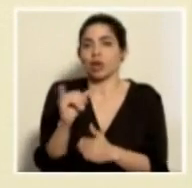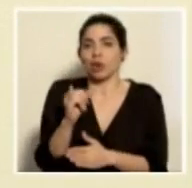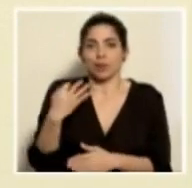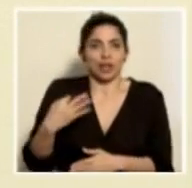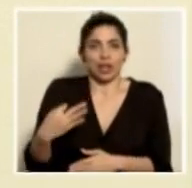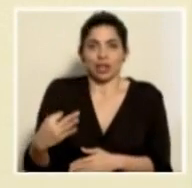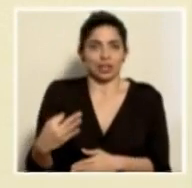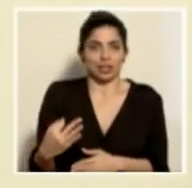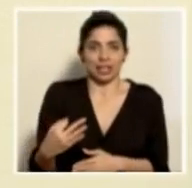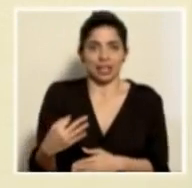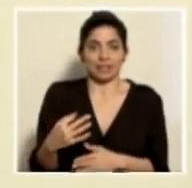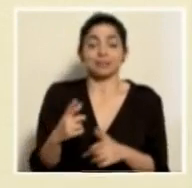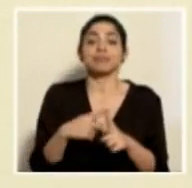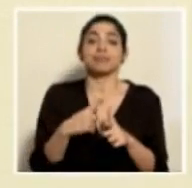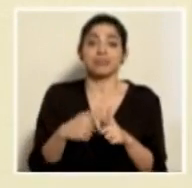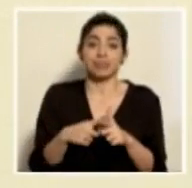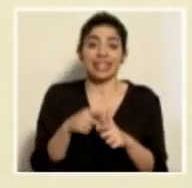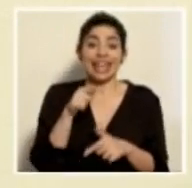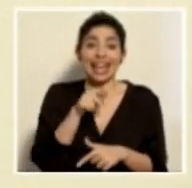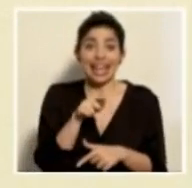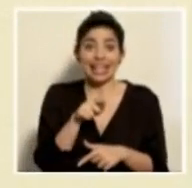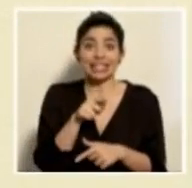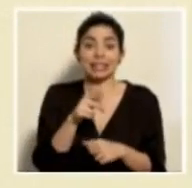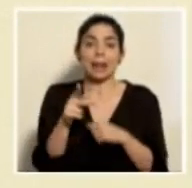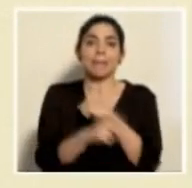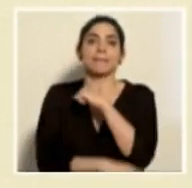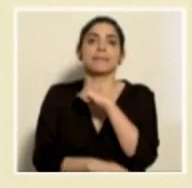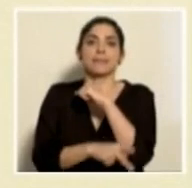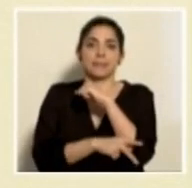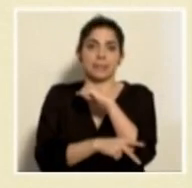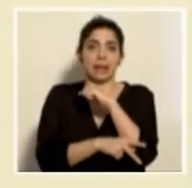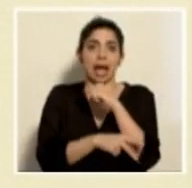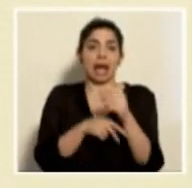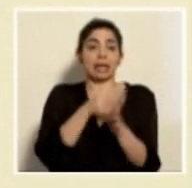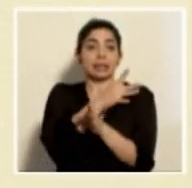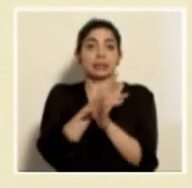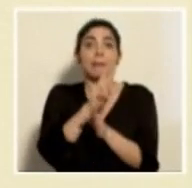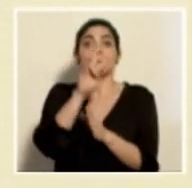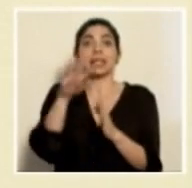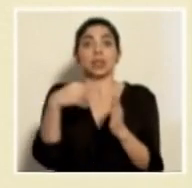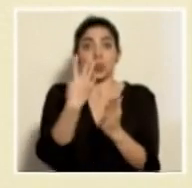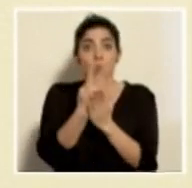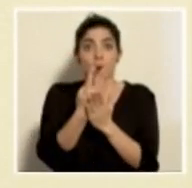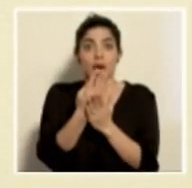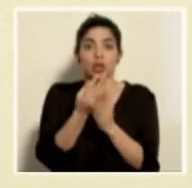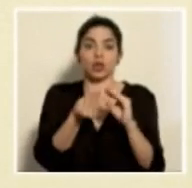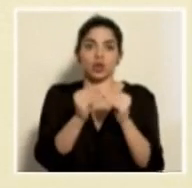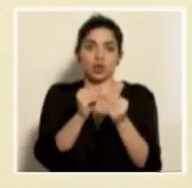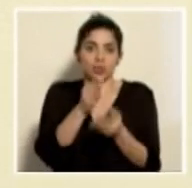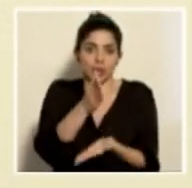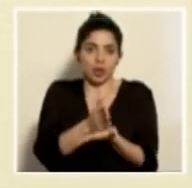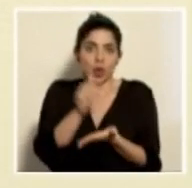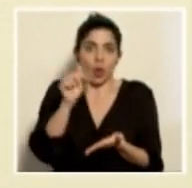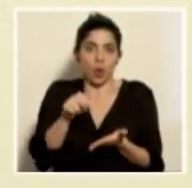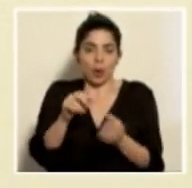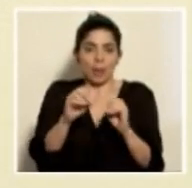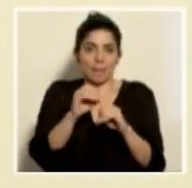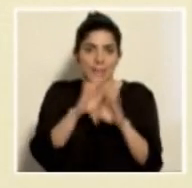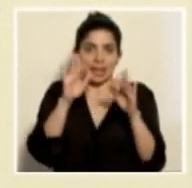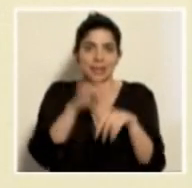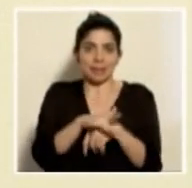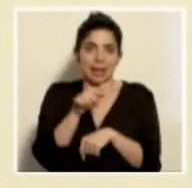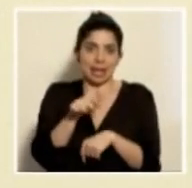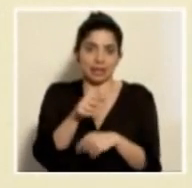hacemos. Entonces, en realidad, es lo que ha presentado el país en las últimas 24 horas con el corte hoy temprano en la